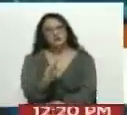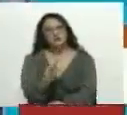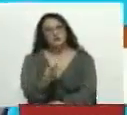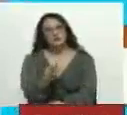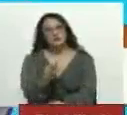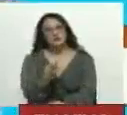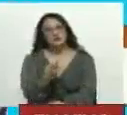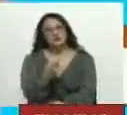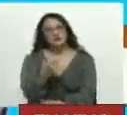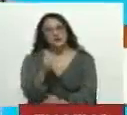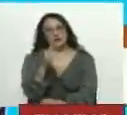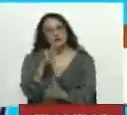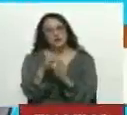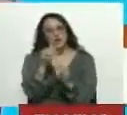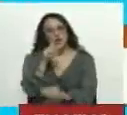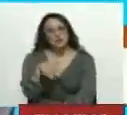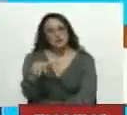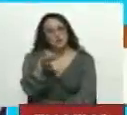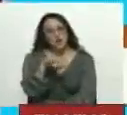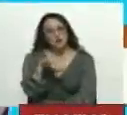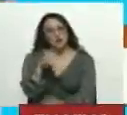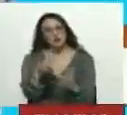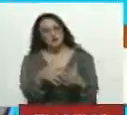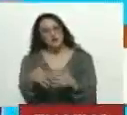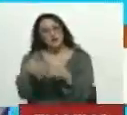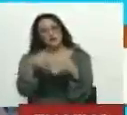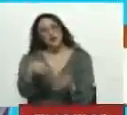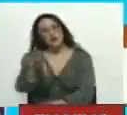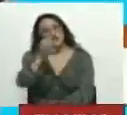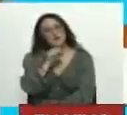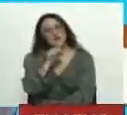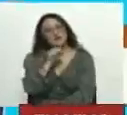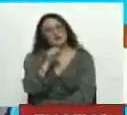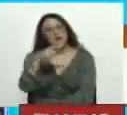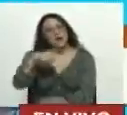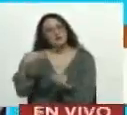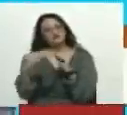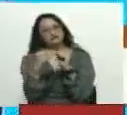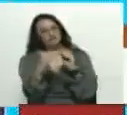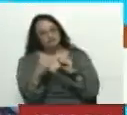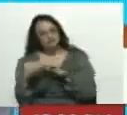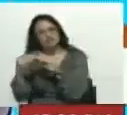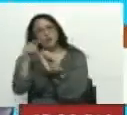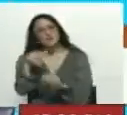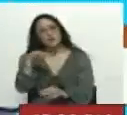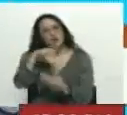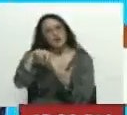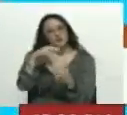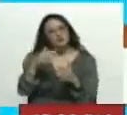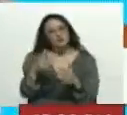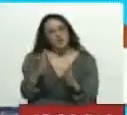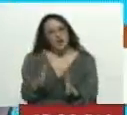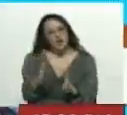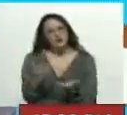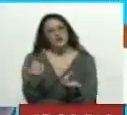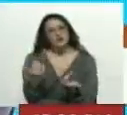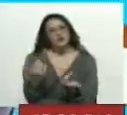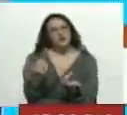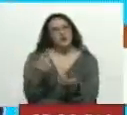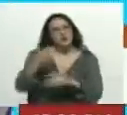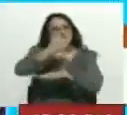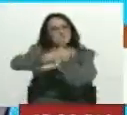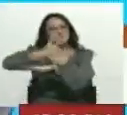todo un pueblo dentro de los Estados Unidos que entiende que tenemos más en común con el pueblo revolucionario de Venezuela que con las administraciones